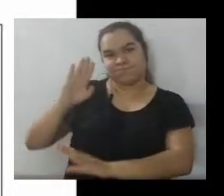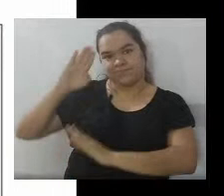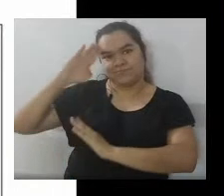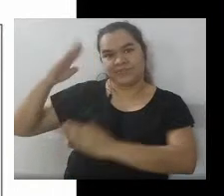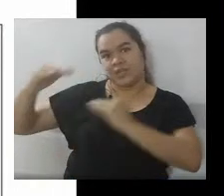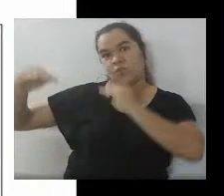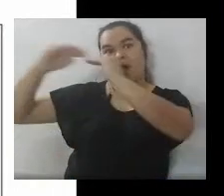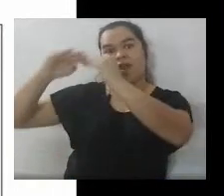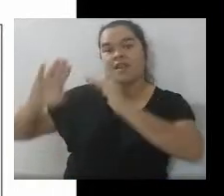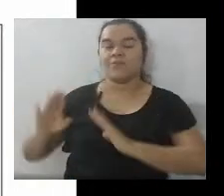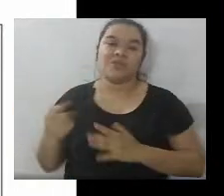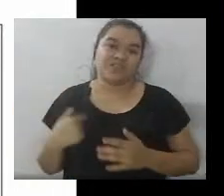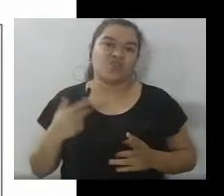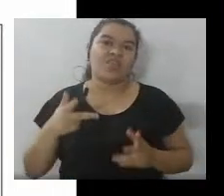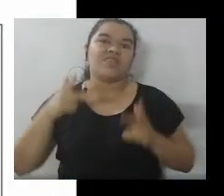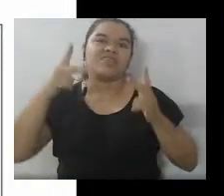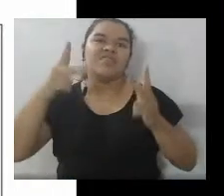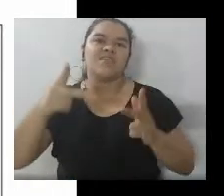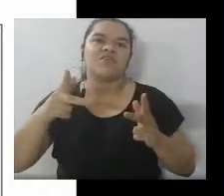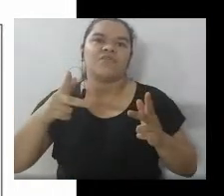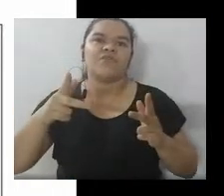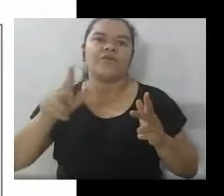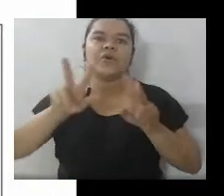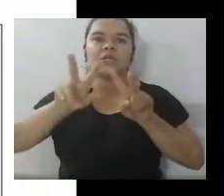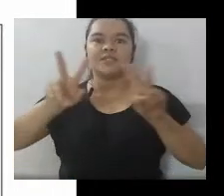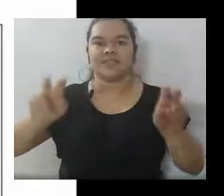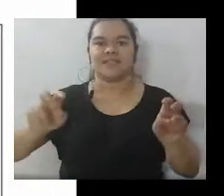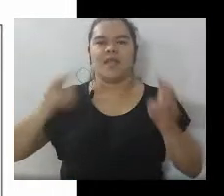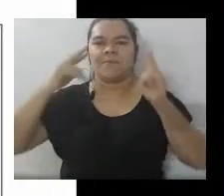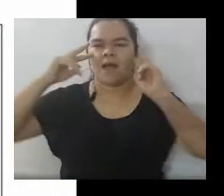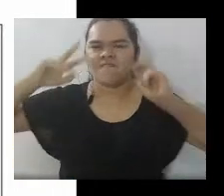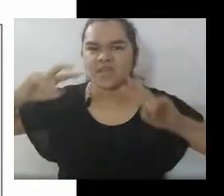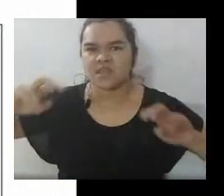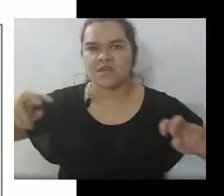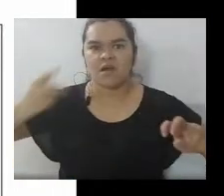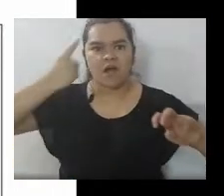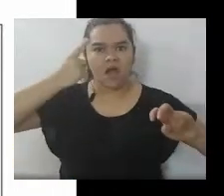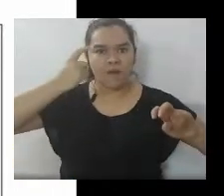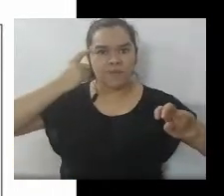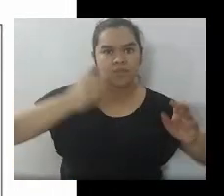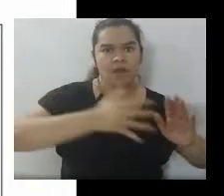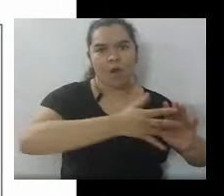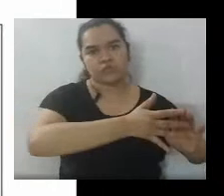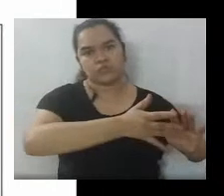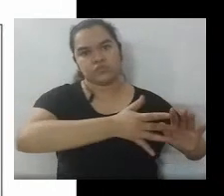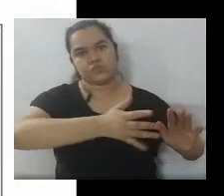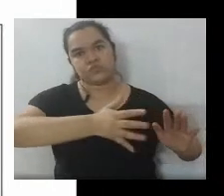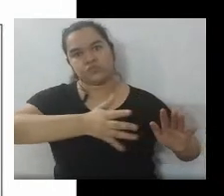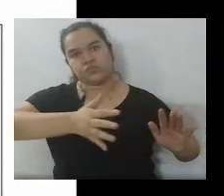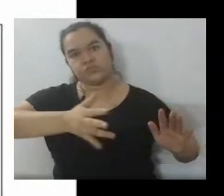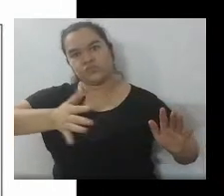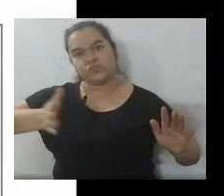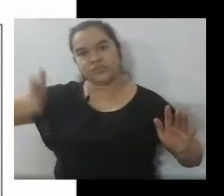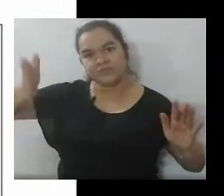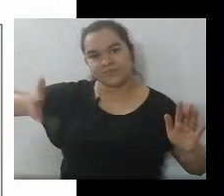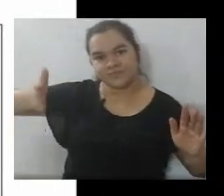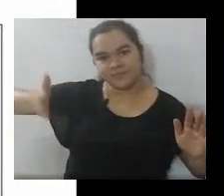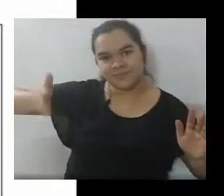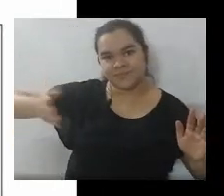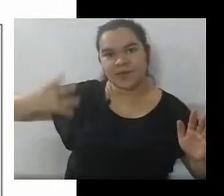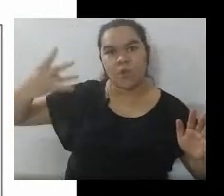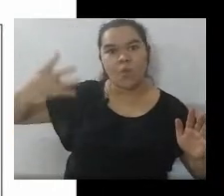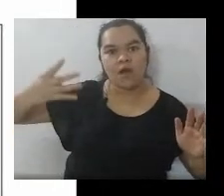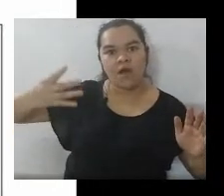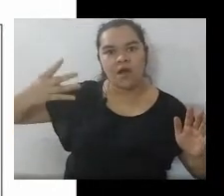Digo esto porque el nivel del contenido que se le aplica es bastante superior, hay